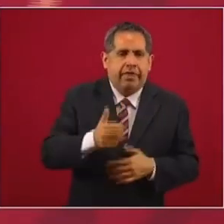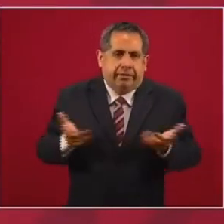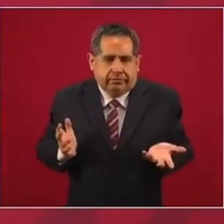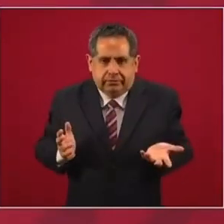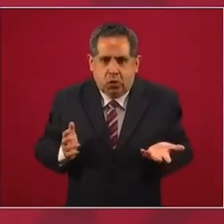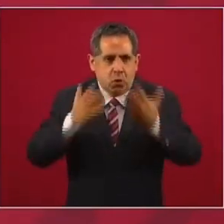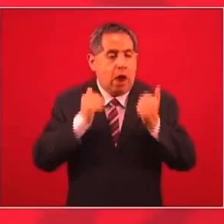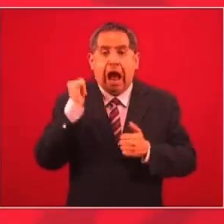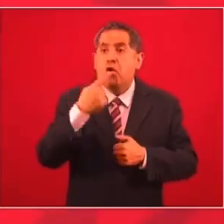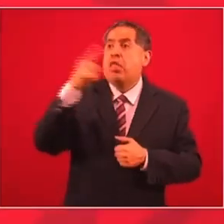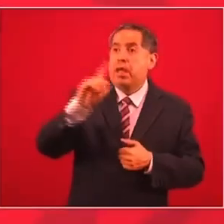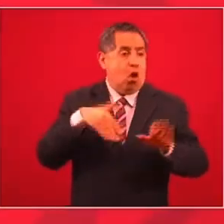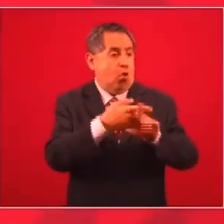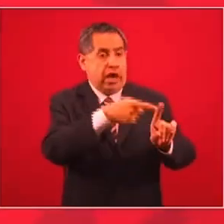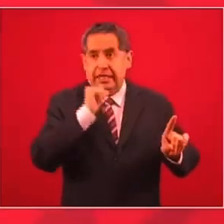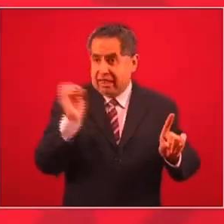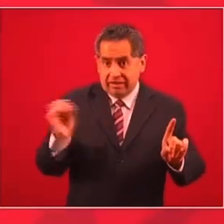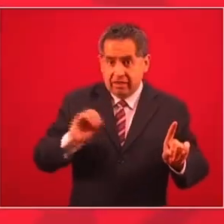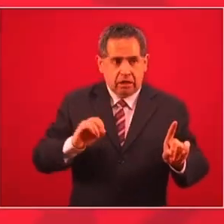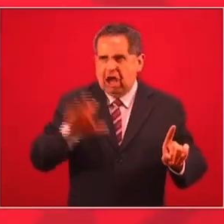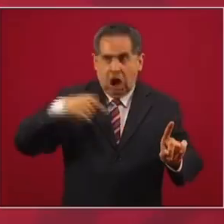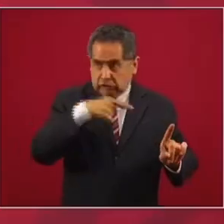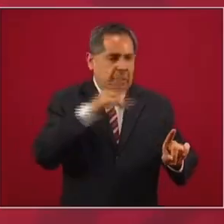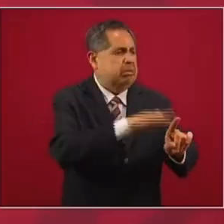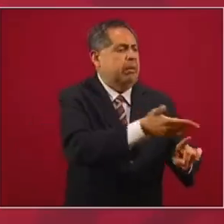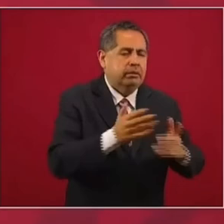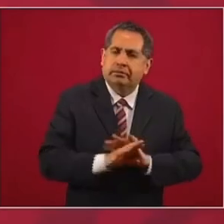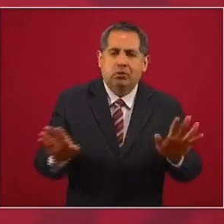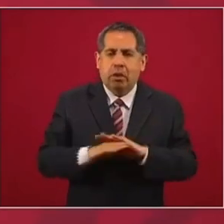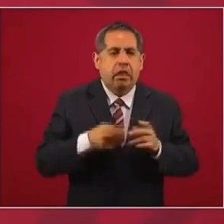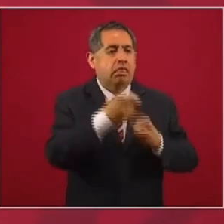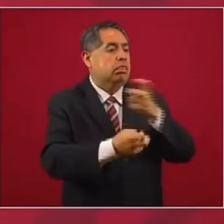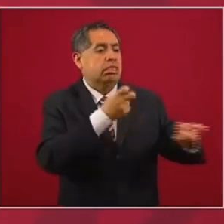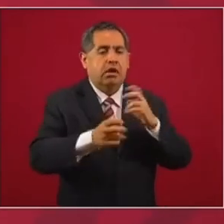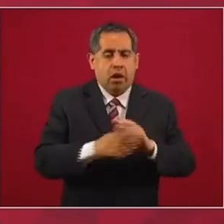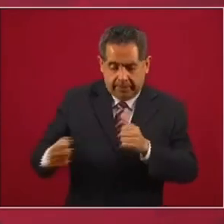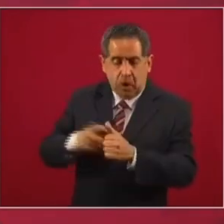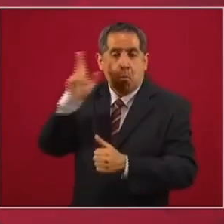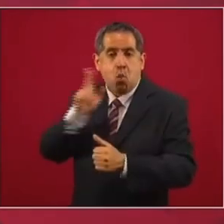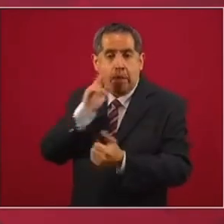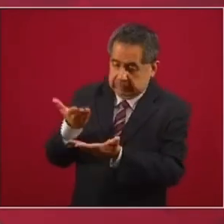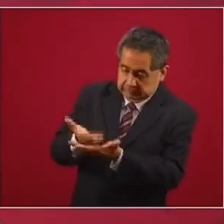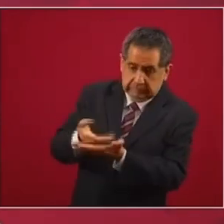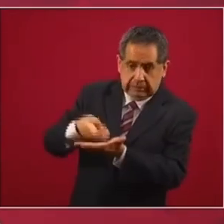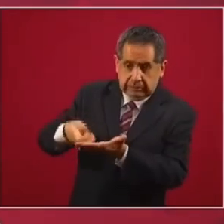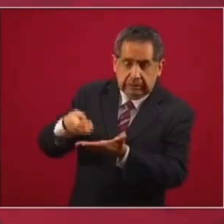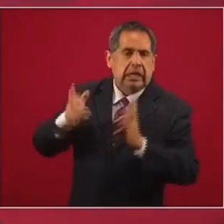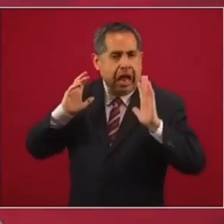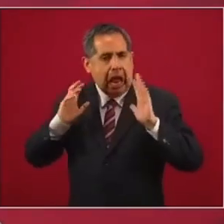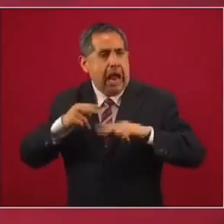También no se puede estar acusando a diestra y siniestra sin tener elementos, sin tener pruebas.